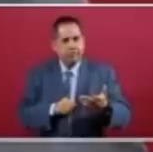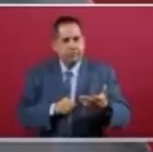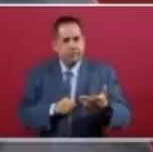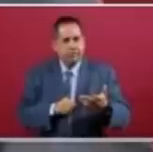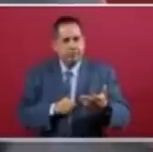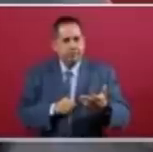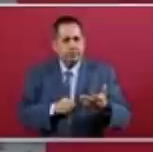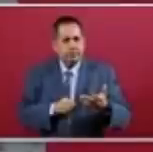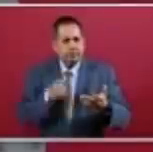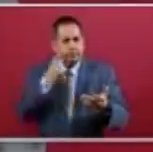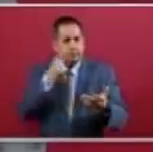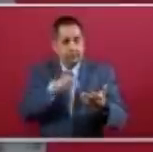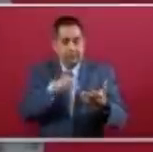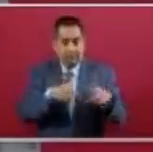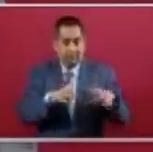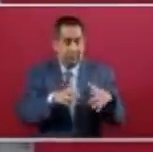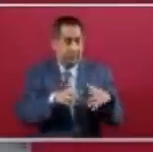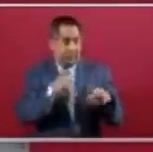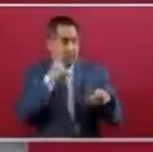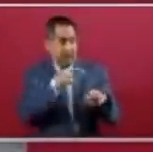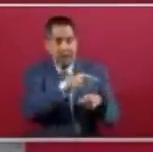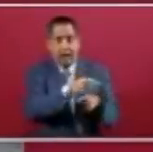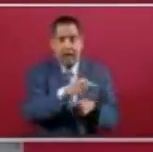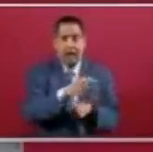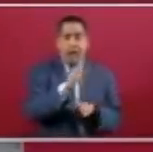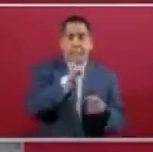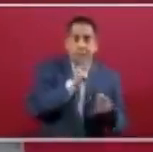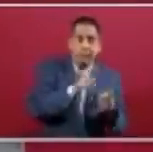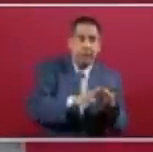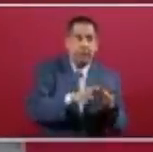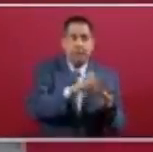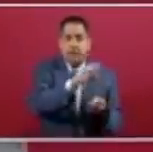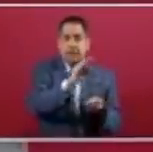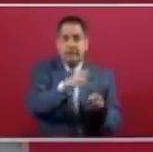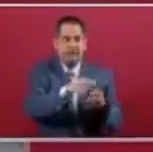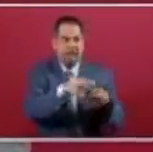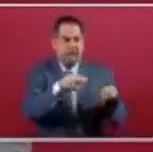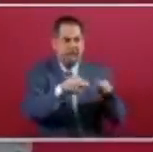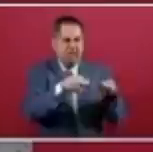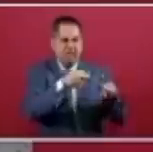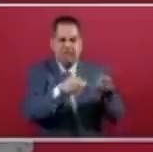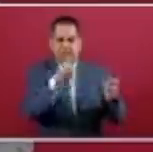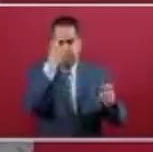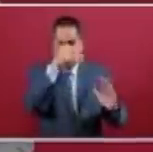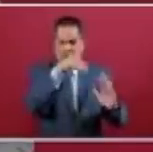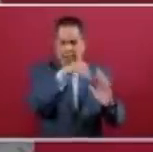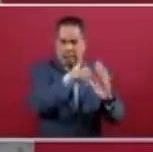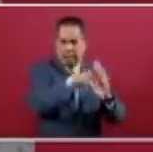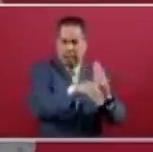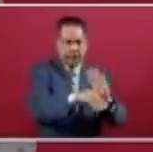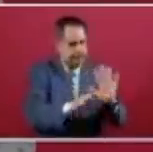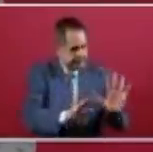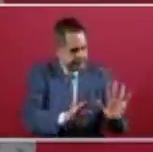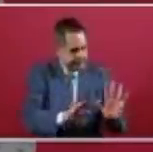debilitar a Pemex y a la Comisión Federal de Electricidad, de conformidad con la